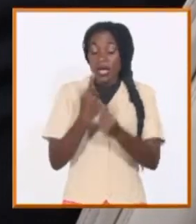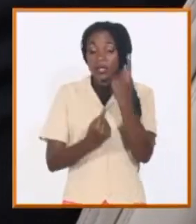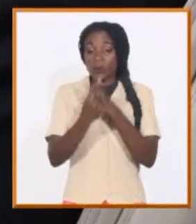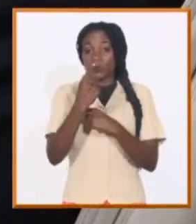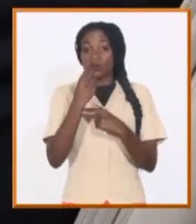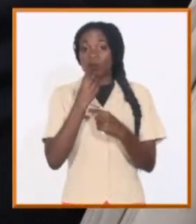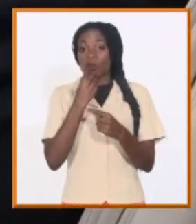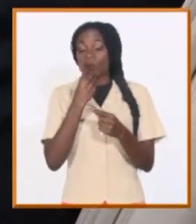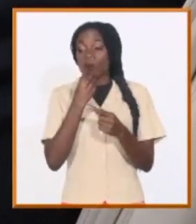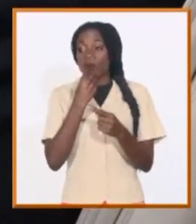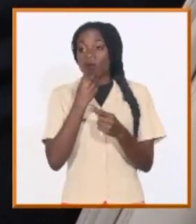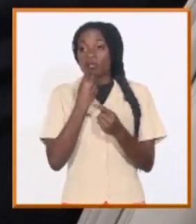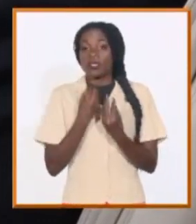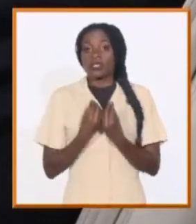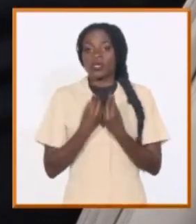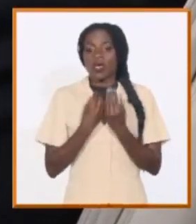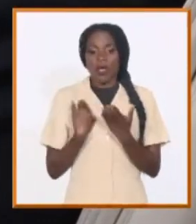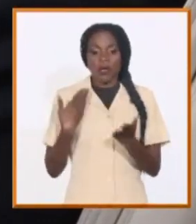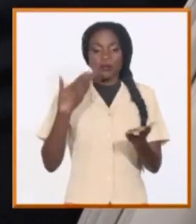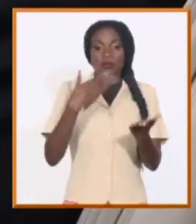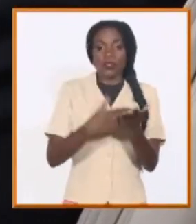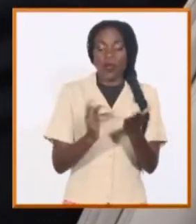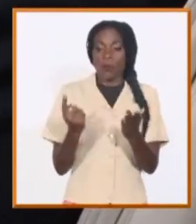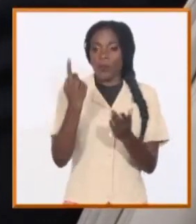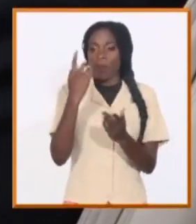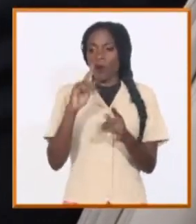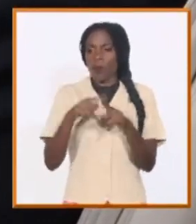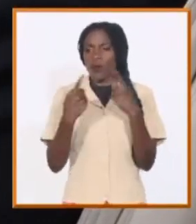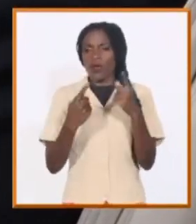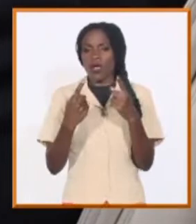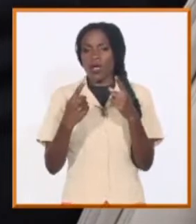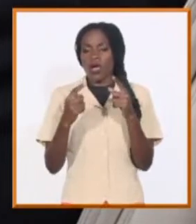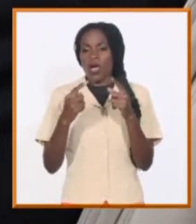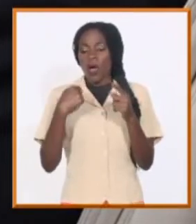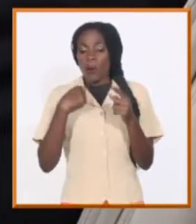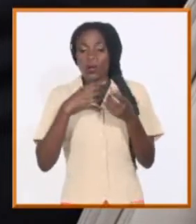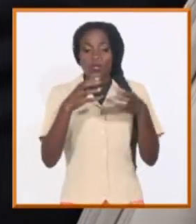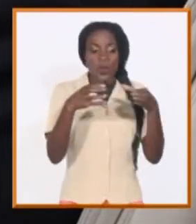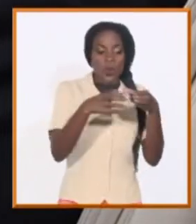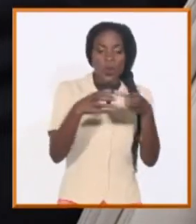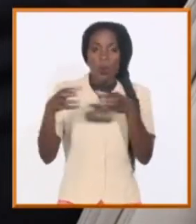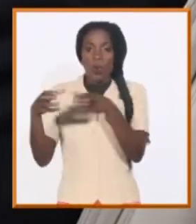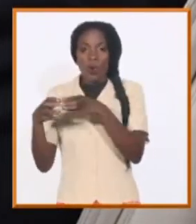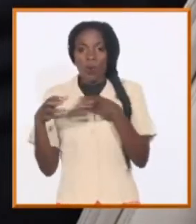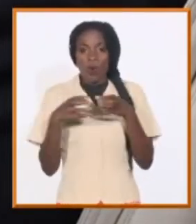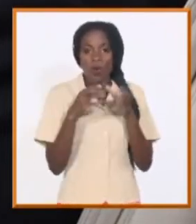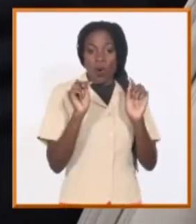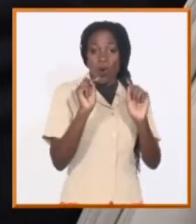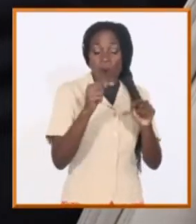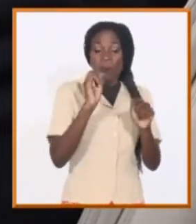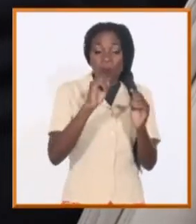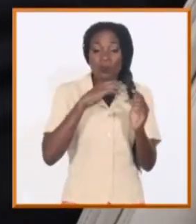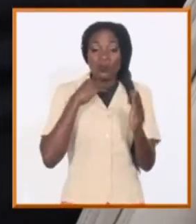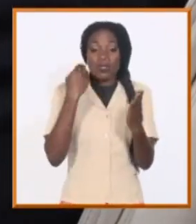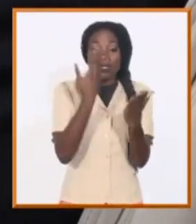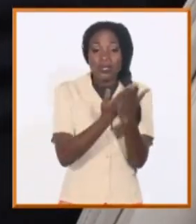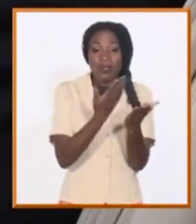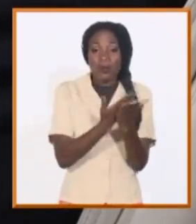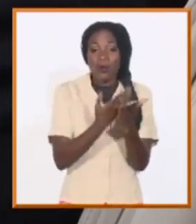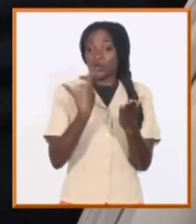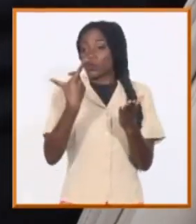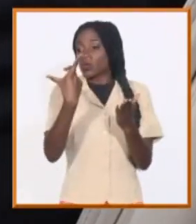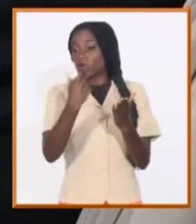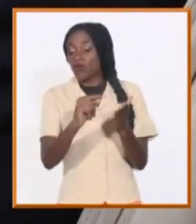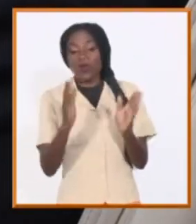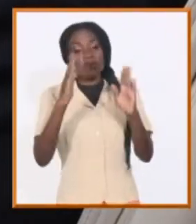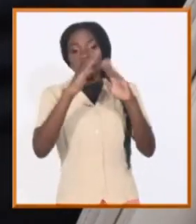por adelantado, porque las primeras figuras de esas divisiones o de esas pruebas o se fueron o no